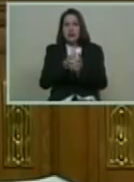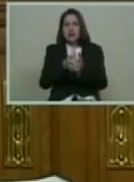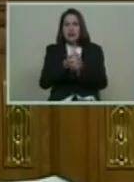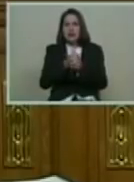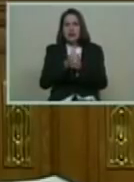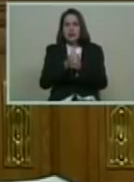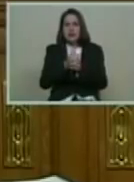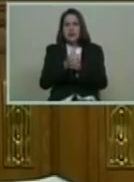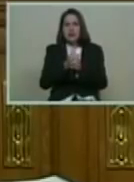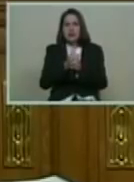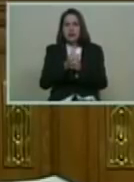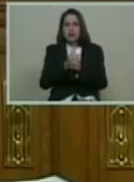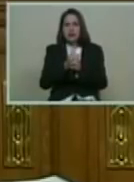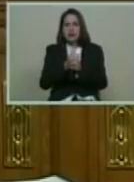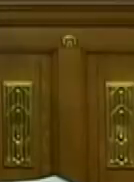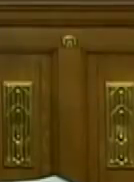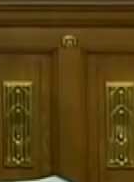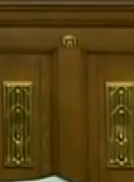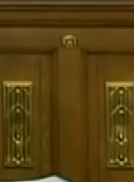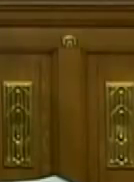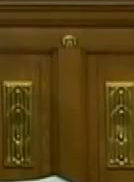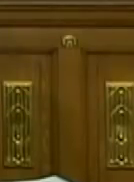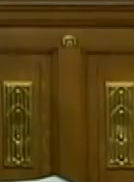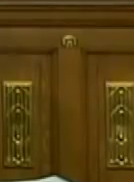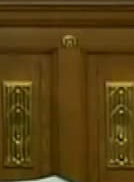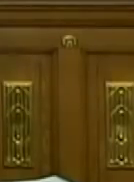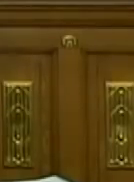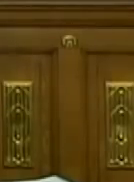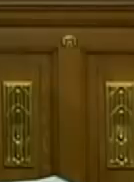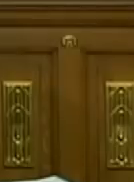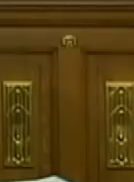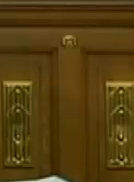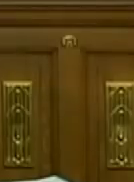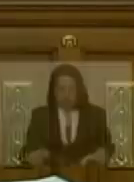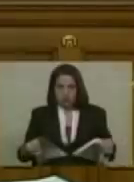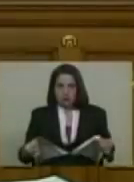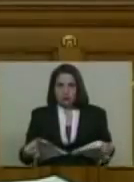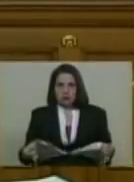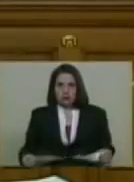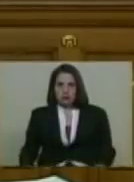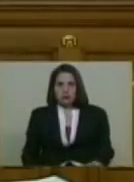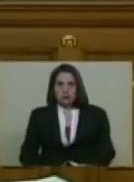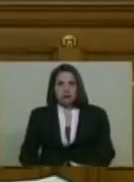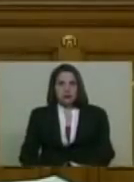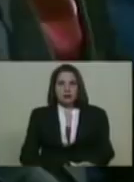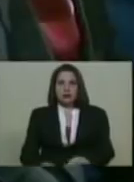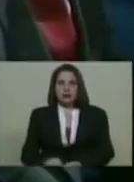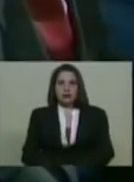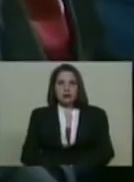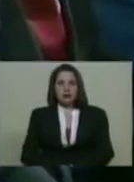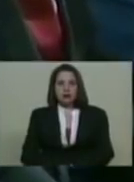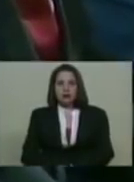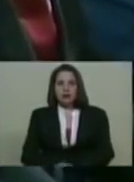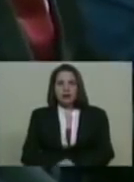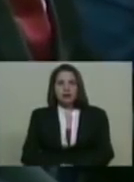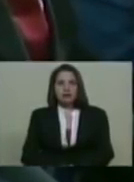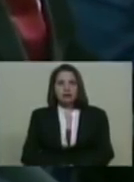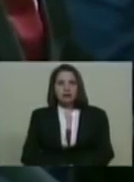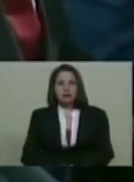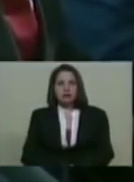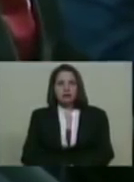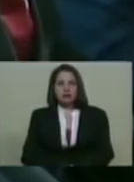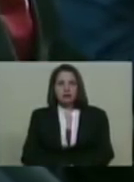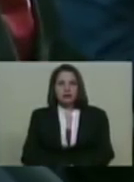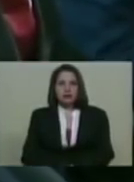a tomar las armas para atacar con plomo plomo las instituciones que asaltó y